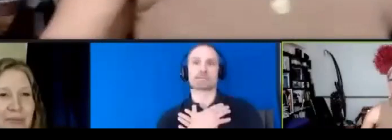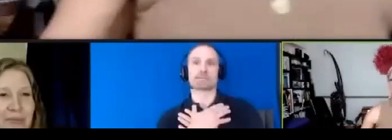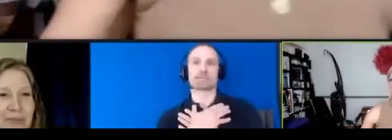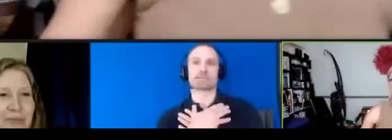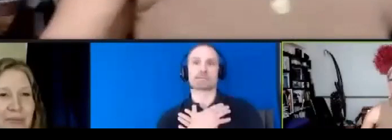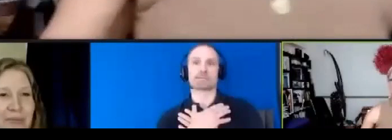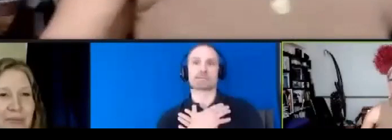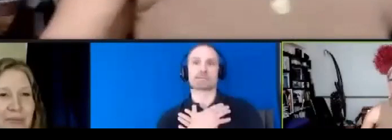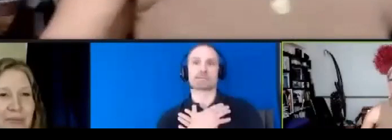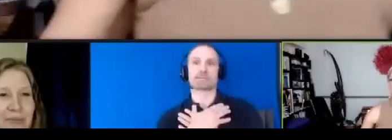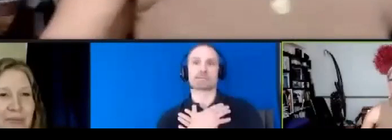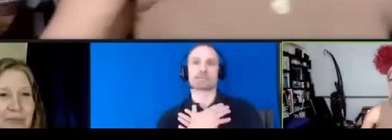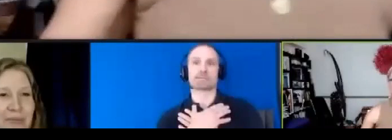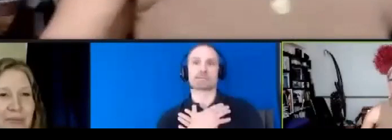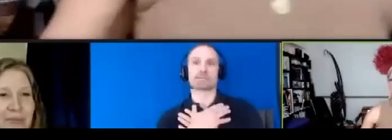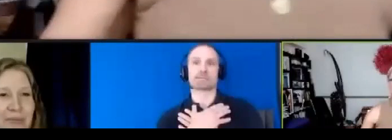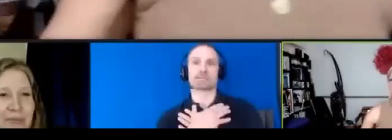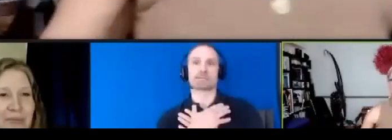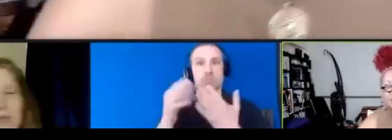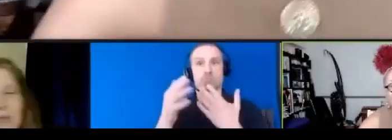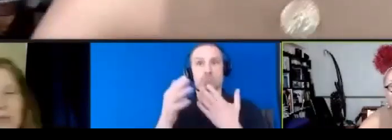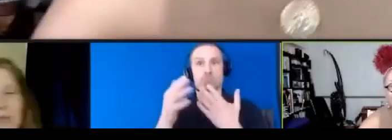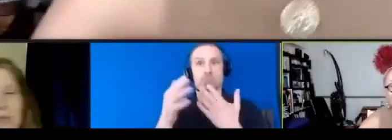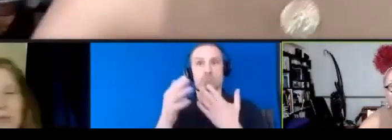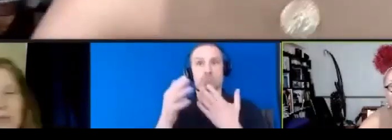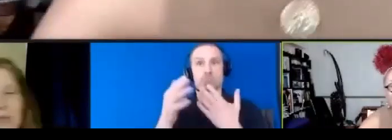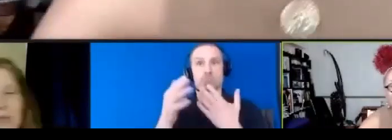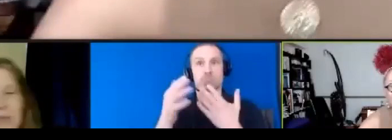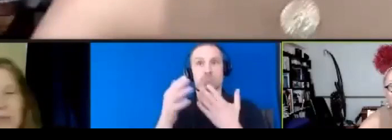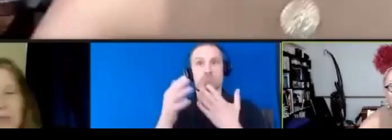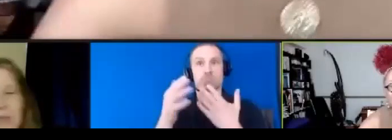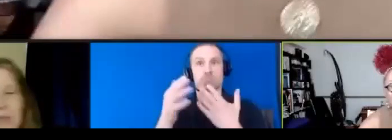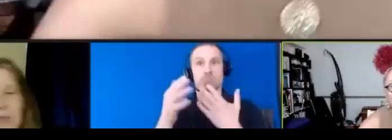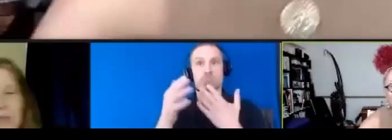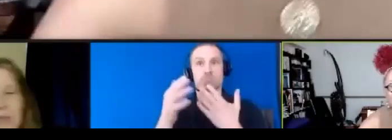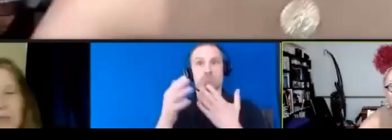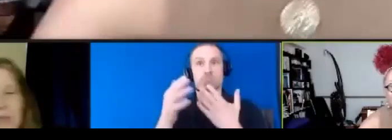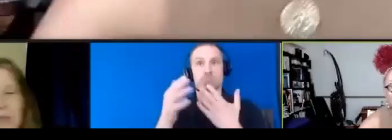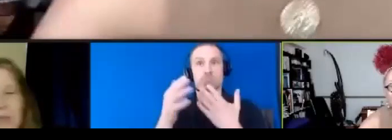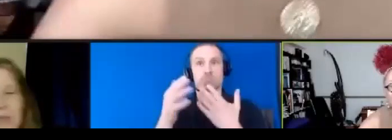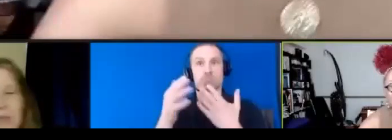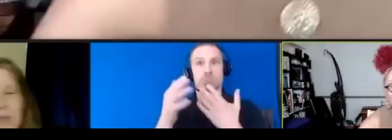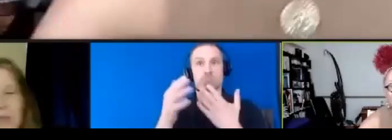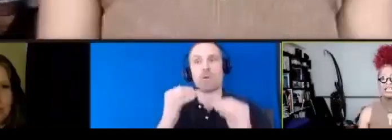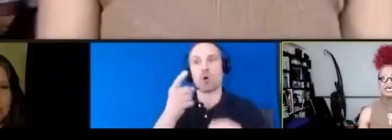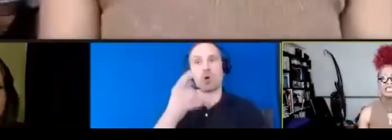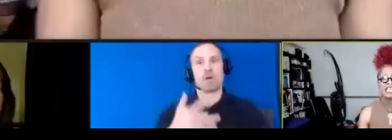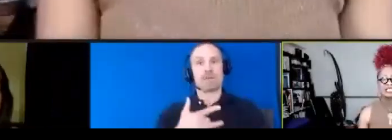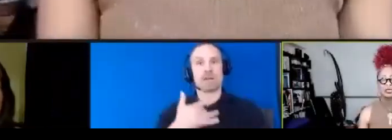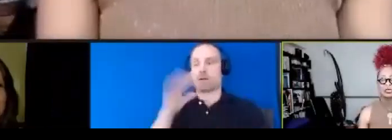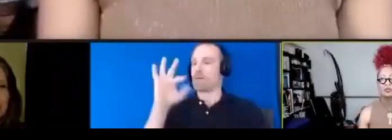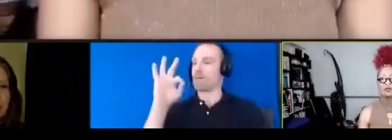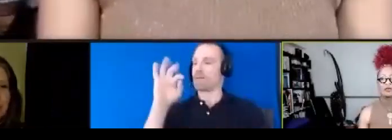yo creo que estás conectada al don de ellos porque la mente una más en el facebook